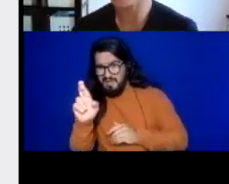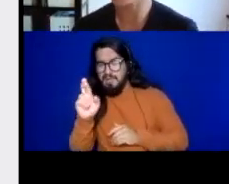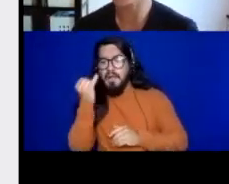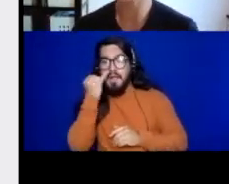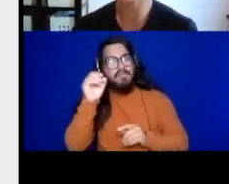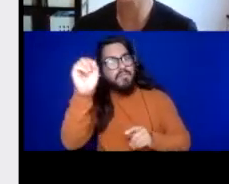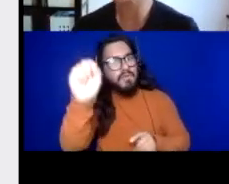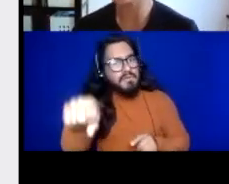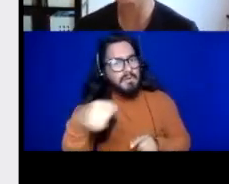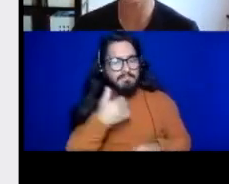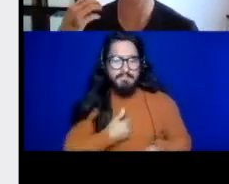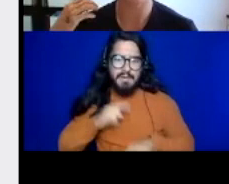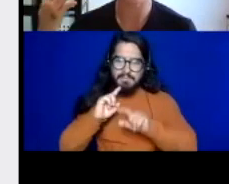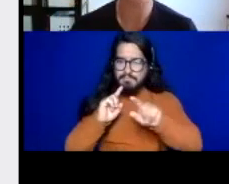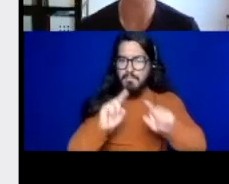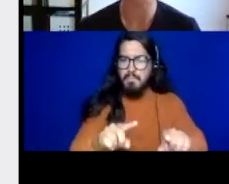autenticación de dos pasos?